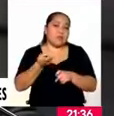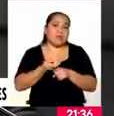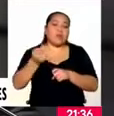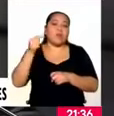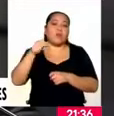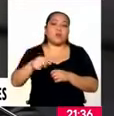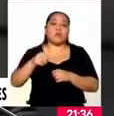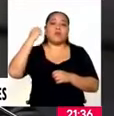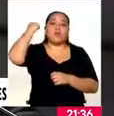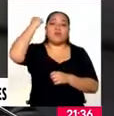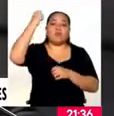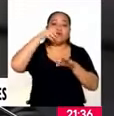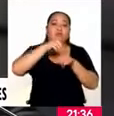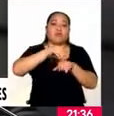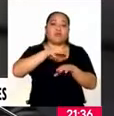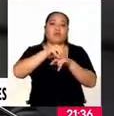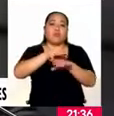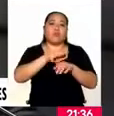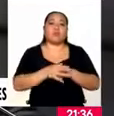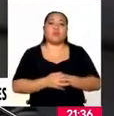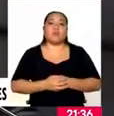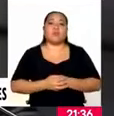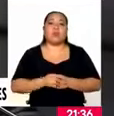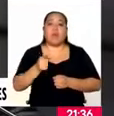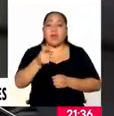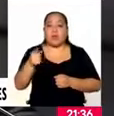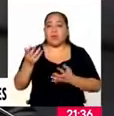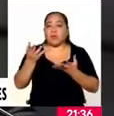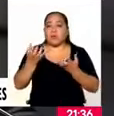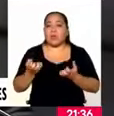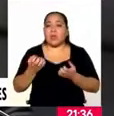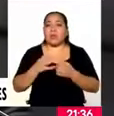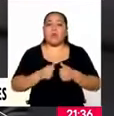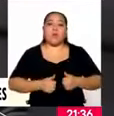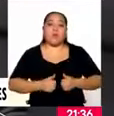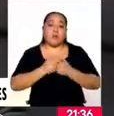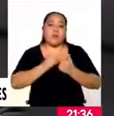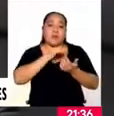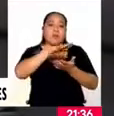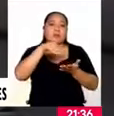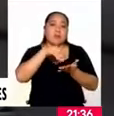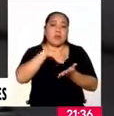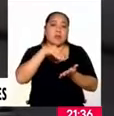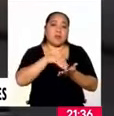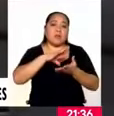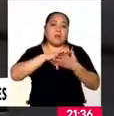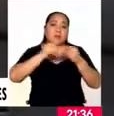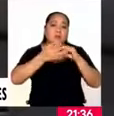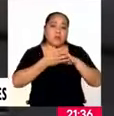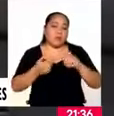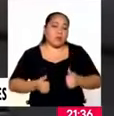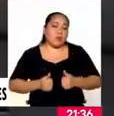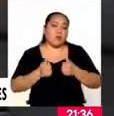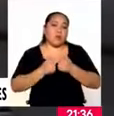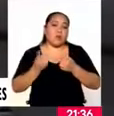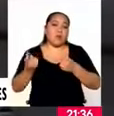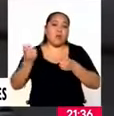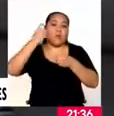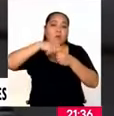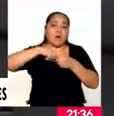estas manifestaciones violentas. Ellos quieren vivir en el centro histórico. Nuestro centro histórico tiene vida. Es